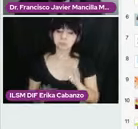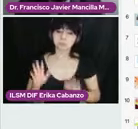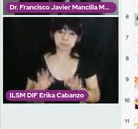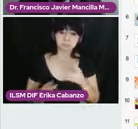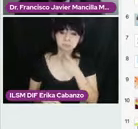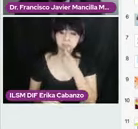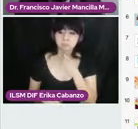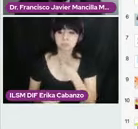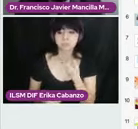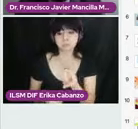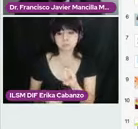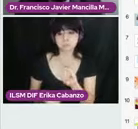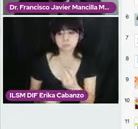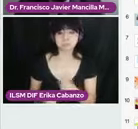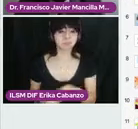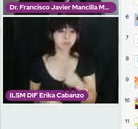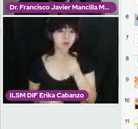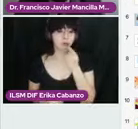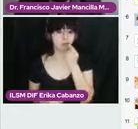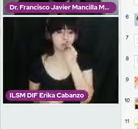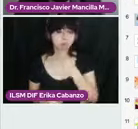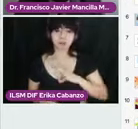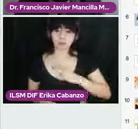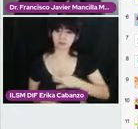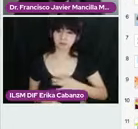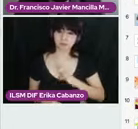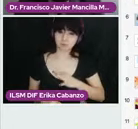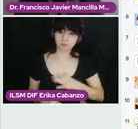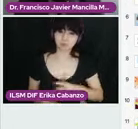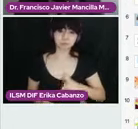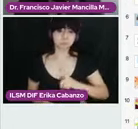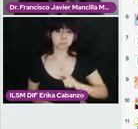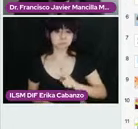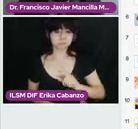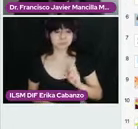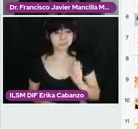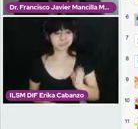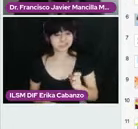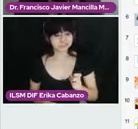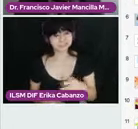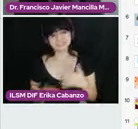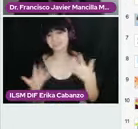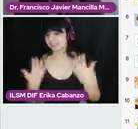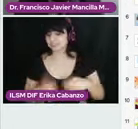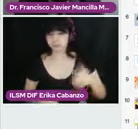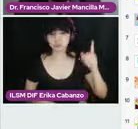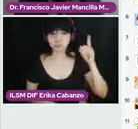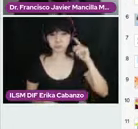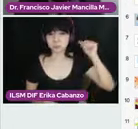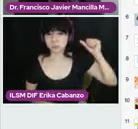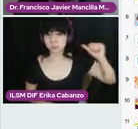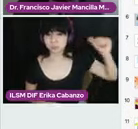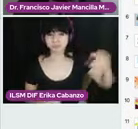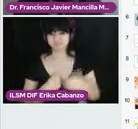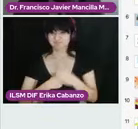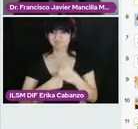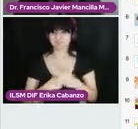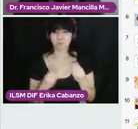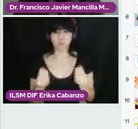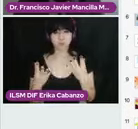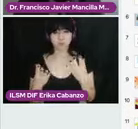gentamicina para infecciones de vías urinarias. Estos son ototóxicos. Dañan la audición de manera irreversible, ¿sí? Y hay